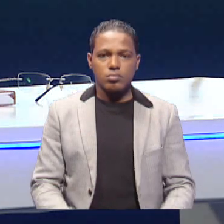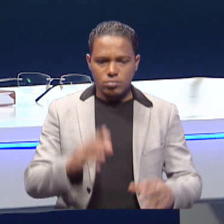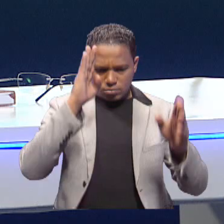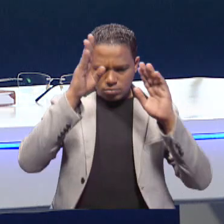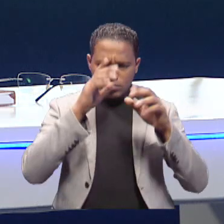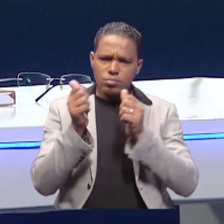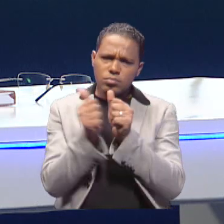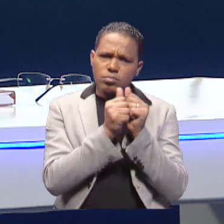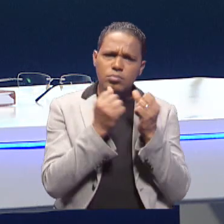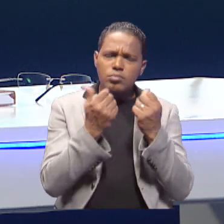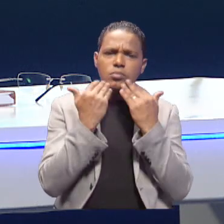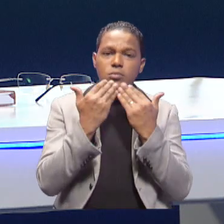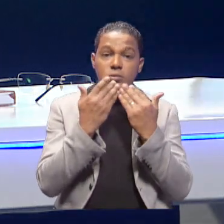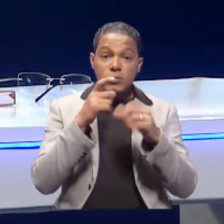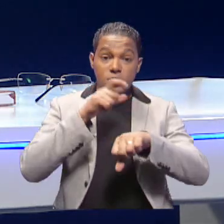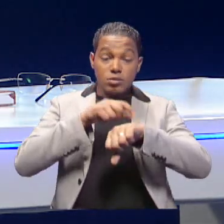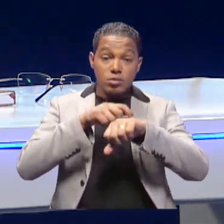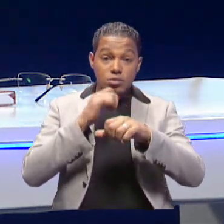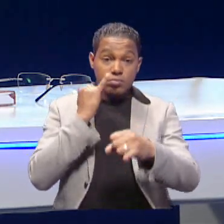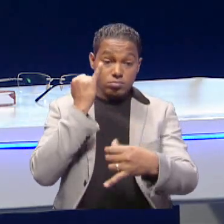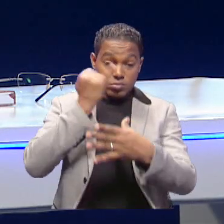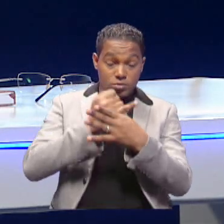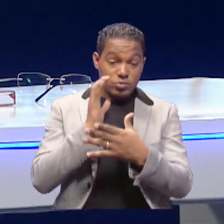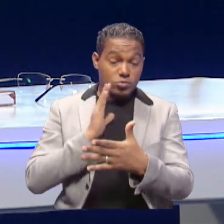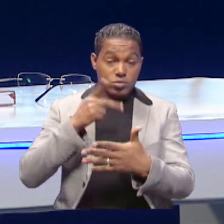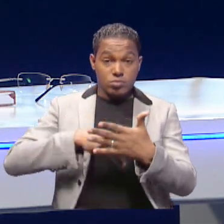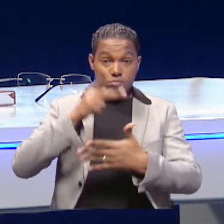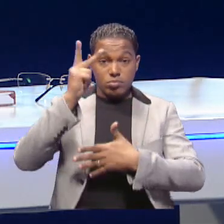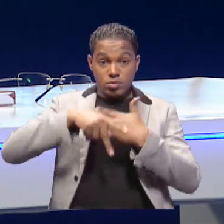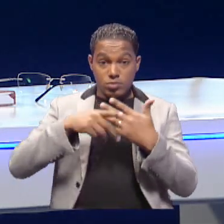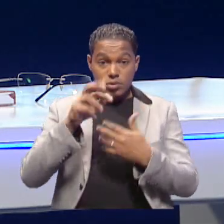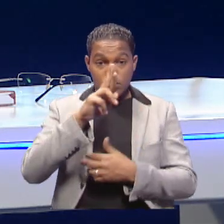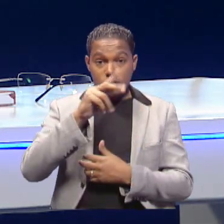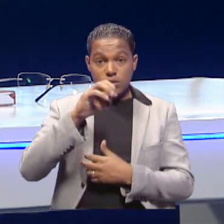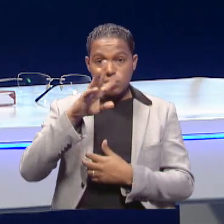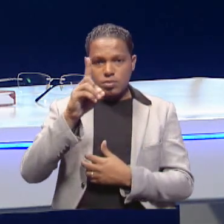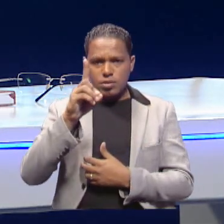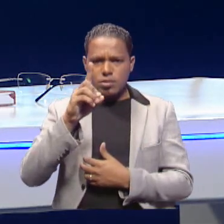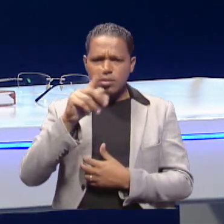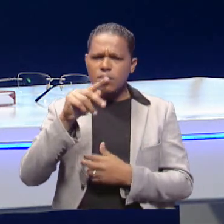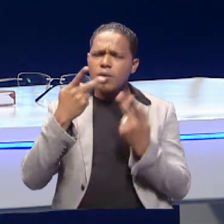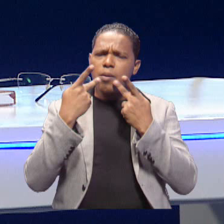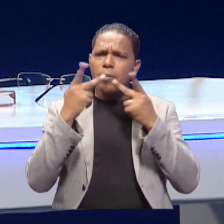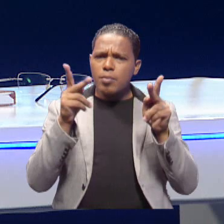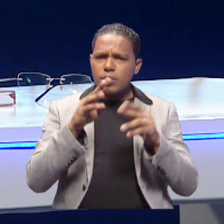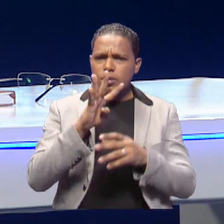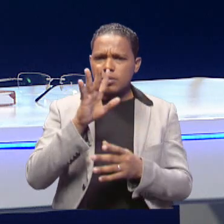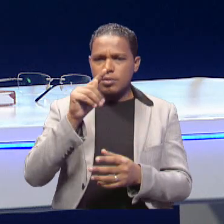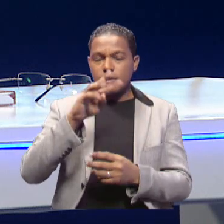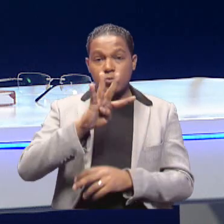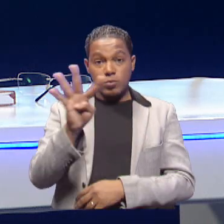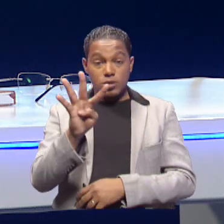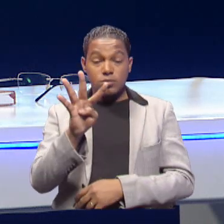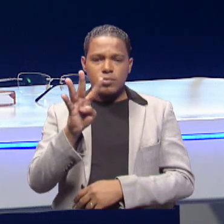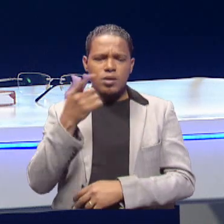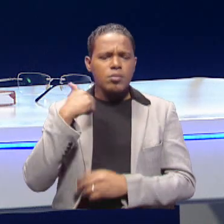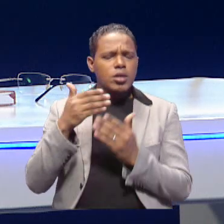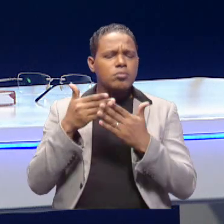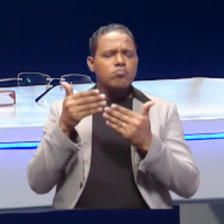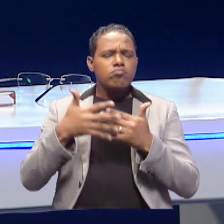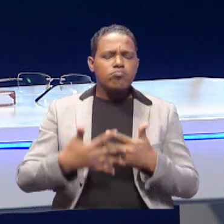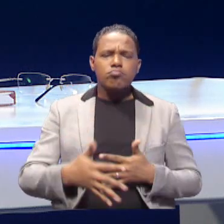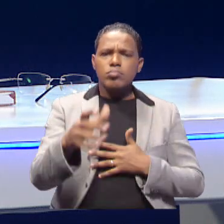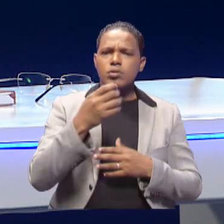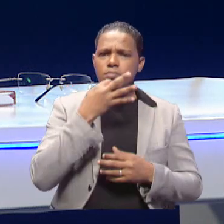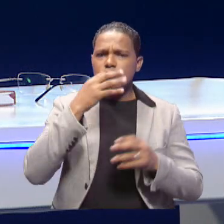Hola, gracias por acompañarnos. A esta hora interrumpimos nuestra programación de RTPD, tu televisión pública, Canal 4, para un adelanto de lo que tendremos